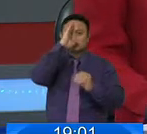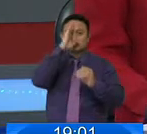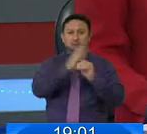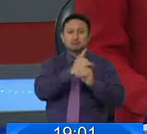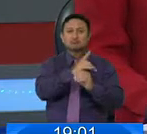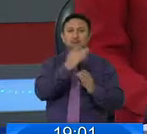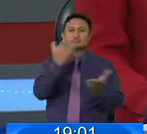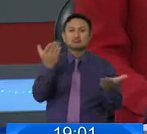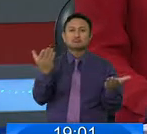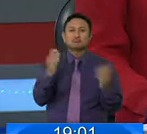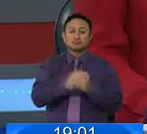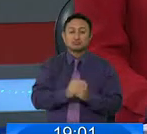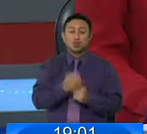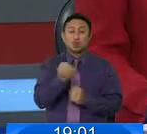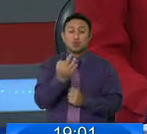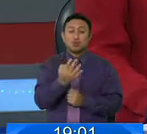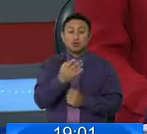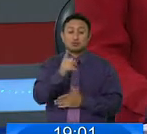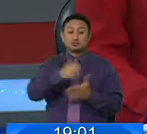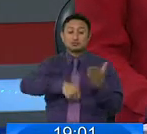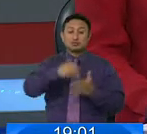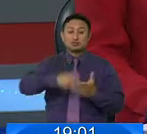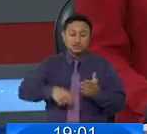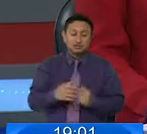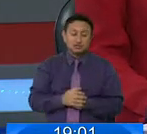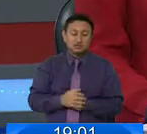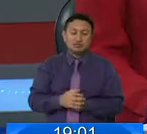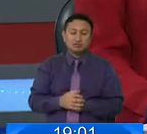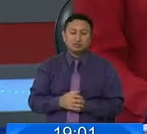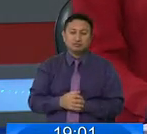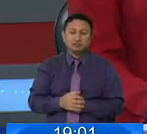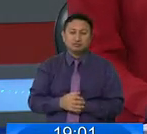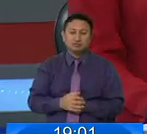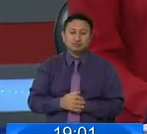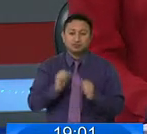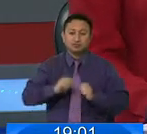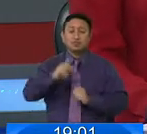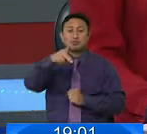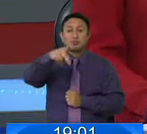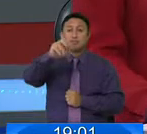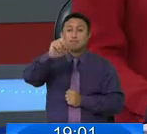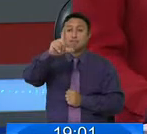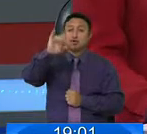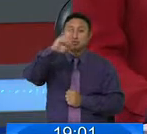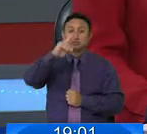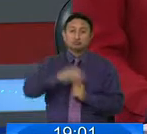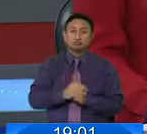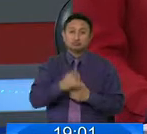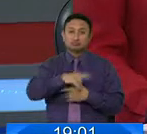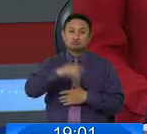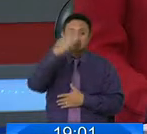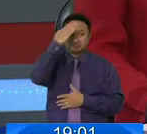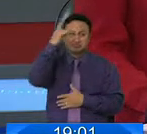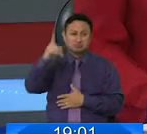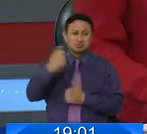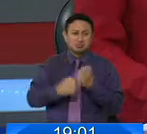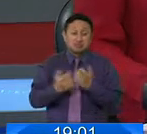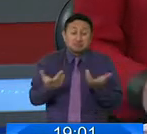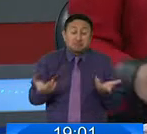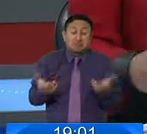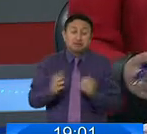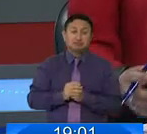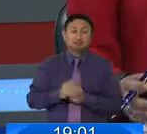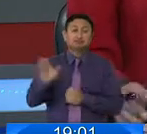número de casos que hayan sido auditados durante la gestión de Carlos Pollitt, donde no se determinaron estas irregularidades, pues